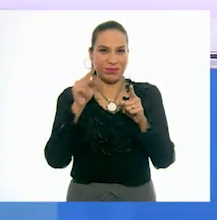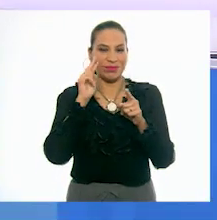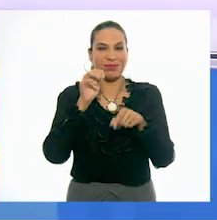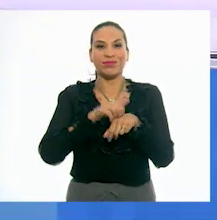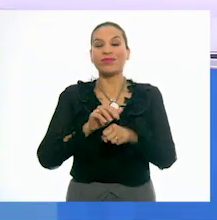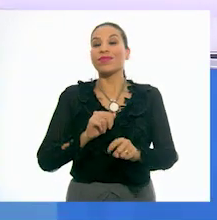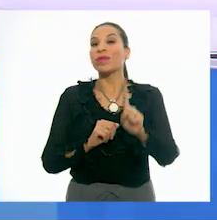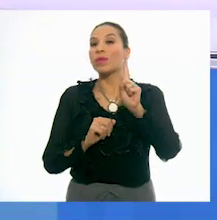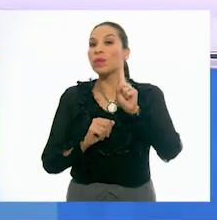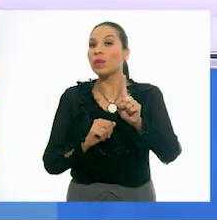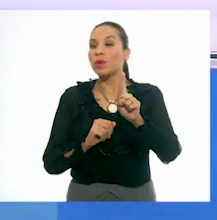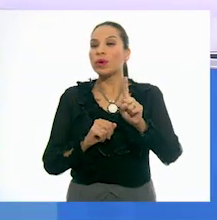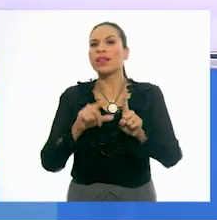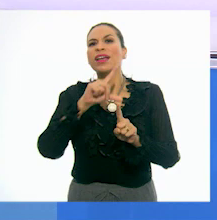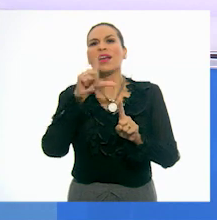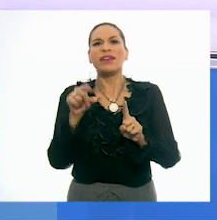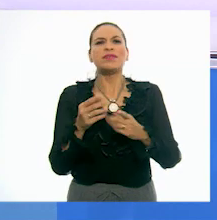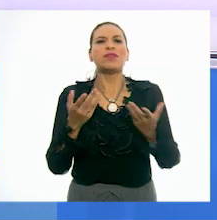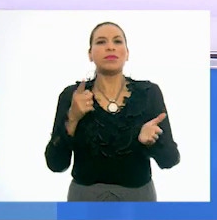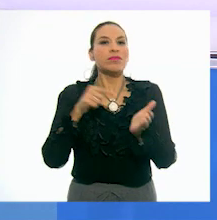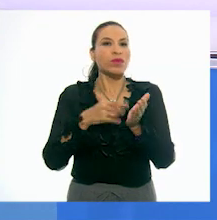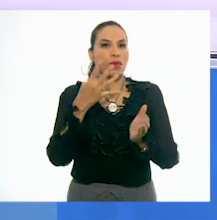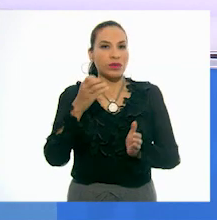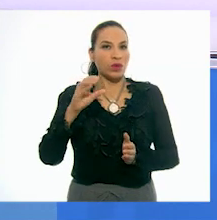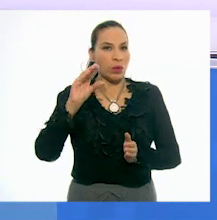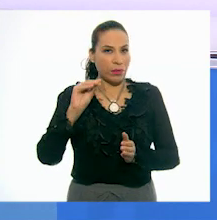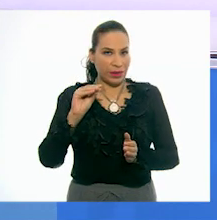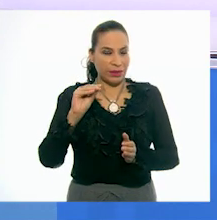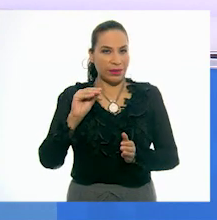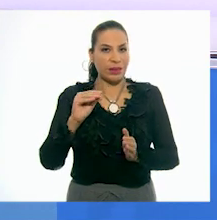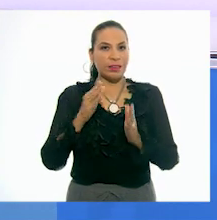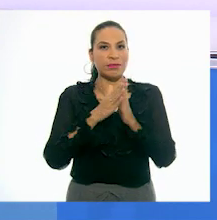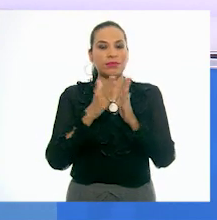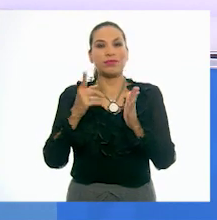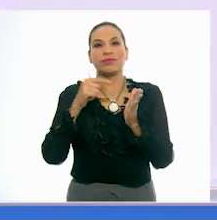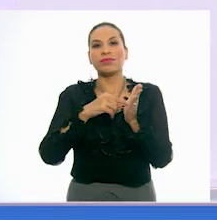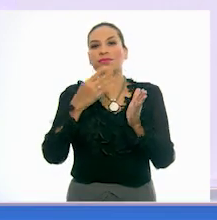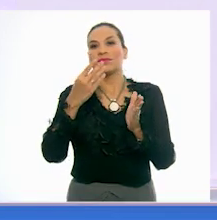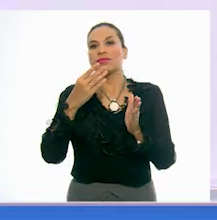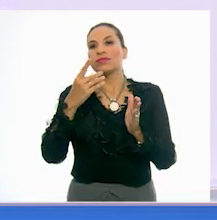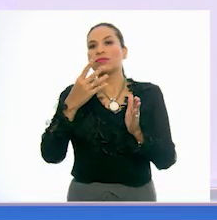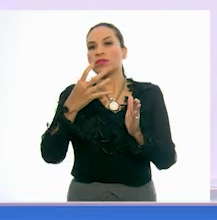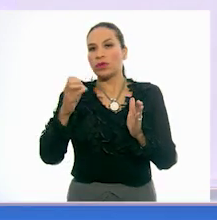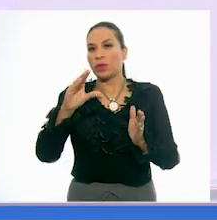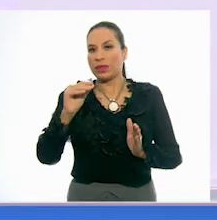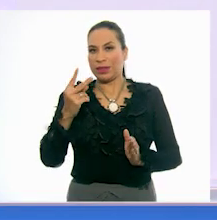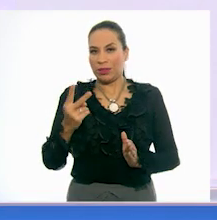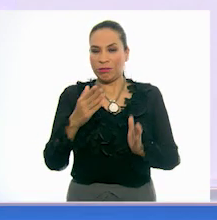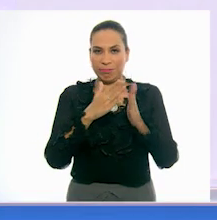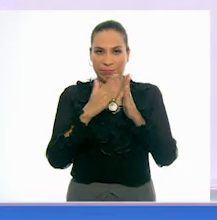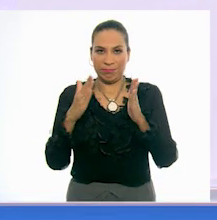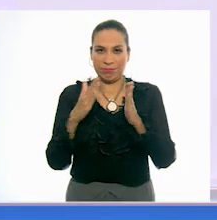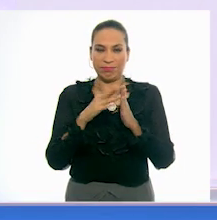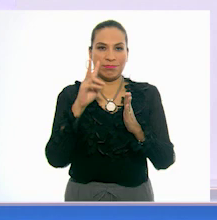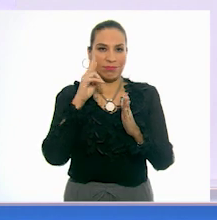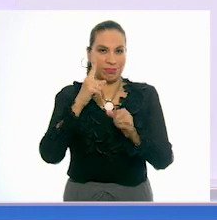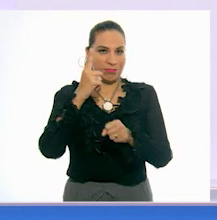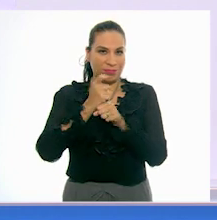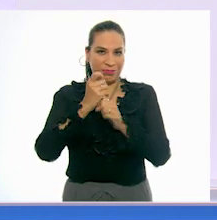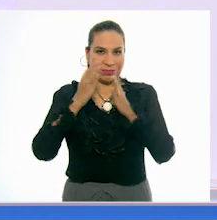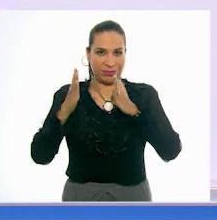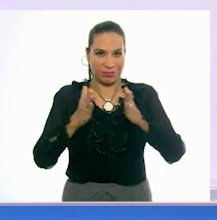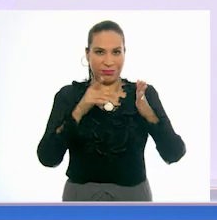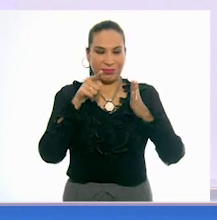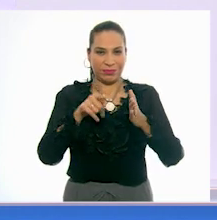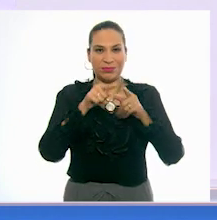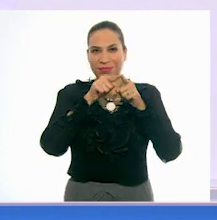el número 1 después de 1490, el 1492. Perfecto, ya tenemos ahí nuestro primer punto